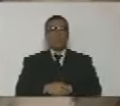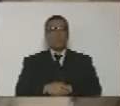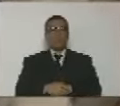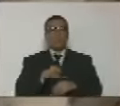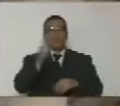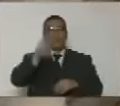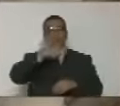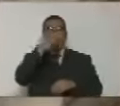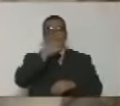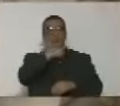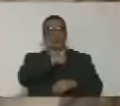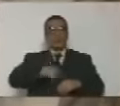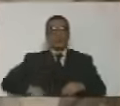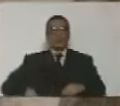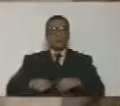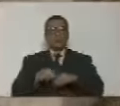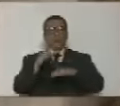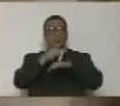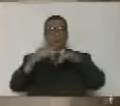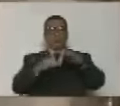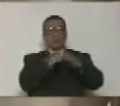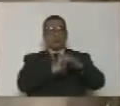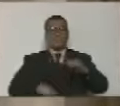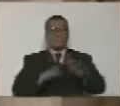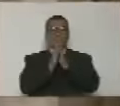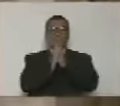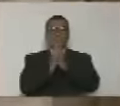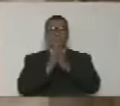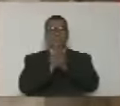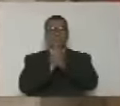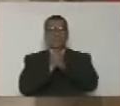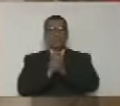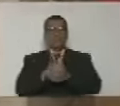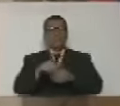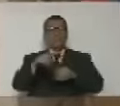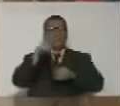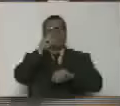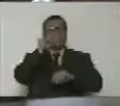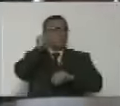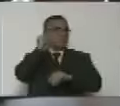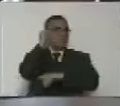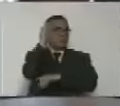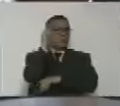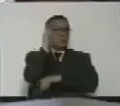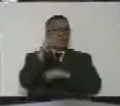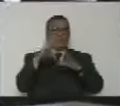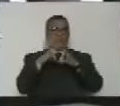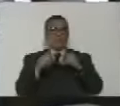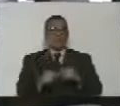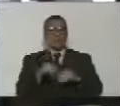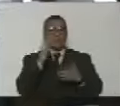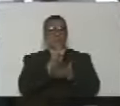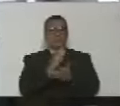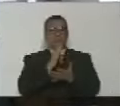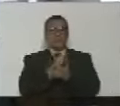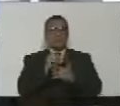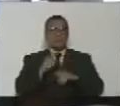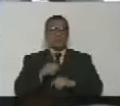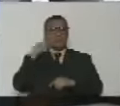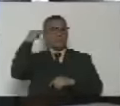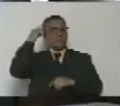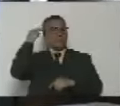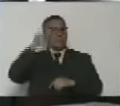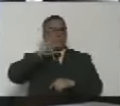Buenas tardes, presidente, vicepresidenta, compañeros diputados y diputadas. Como siempre, la